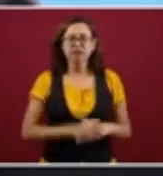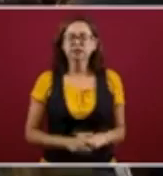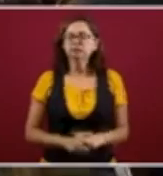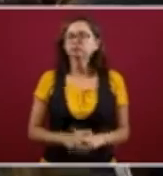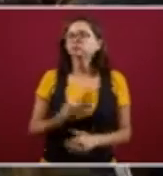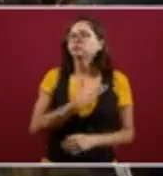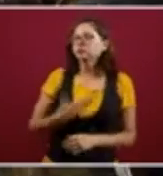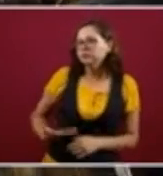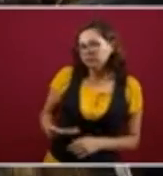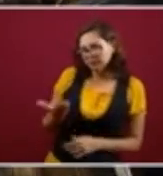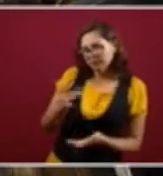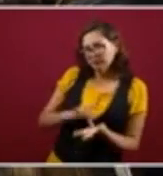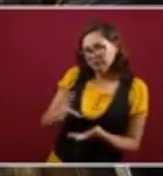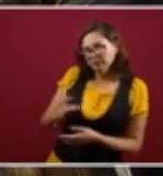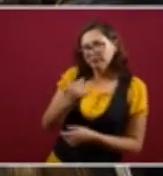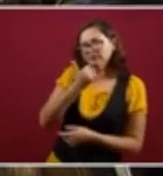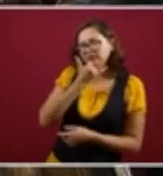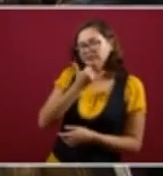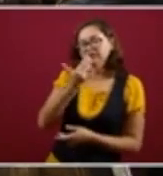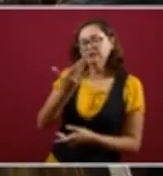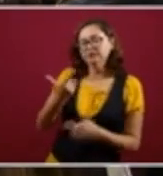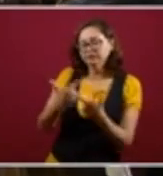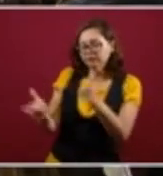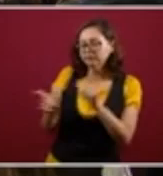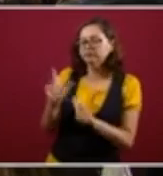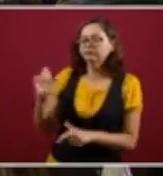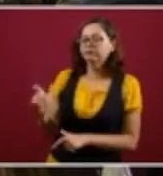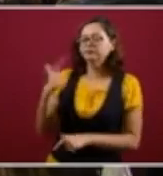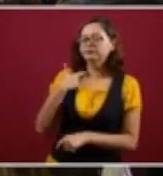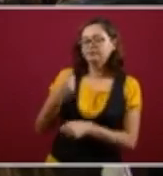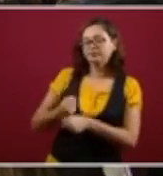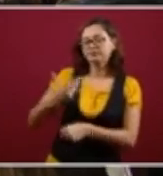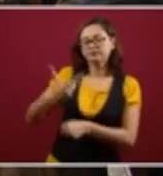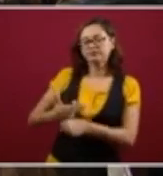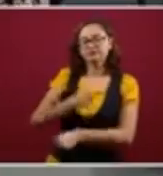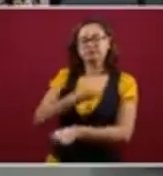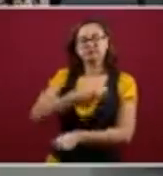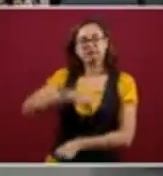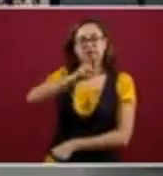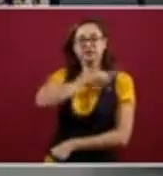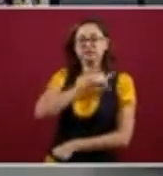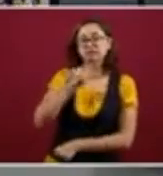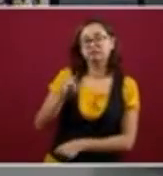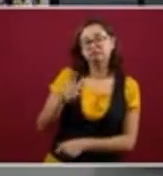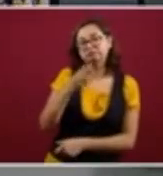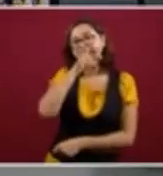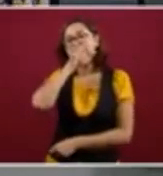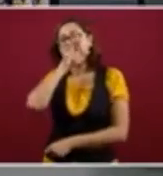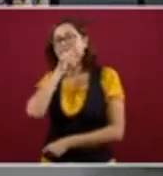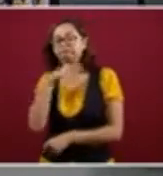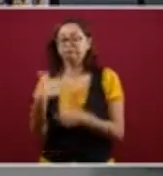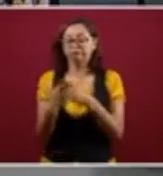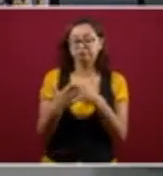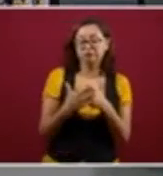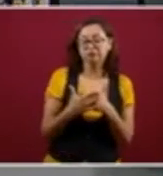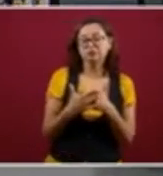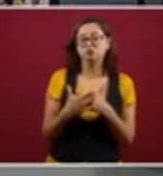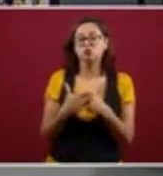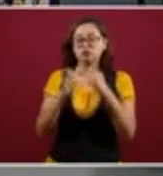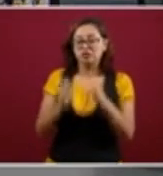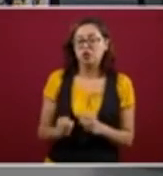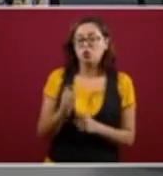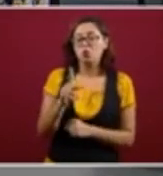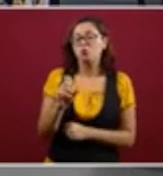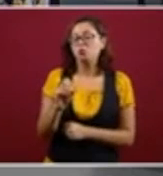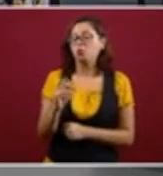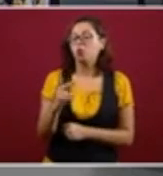Preguntarle sobre esta preocupación que han manifestado un grupo de exsecretarios de salud sobre la desaparición del Seguro Popular y también sobre